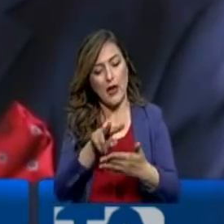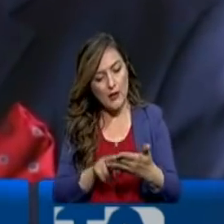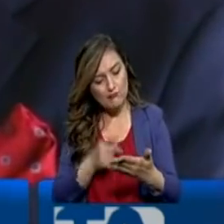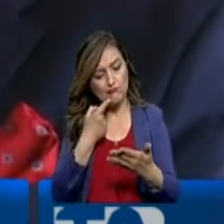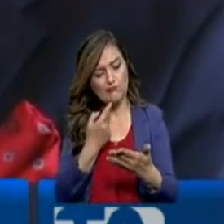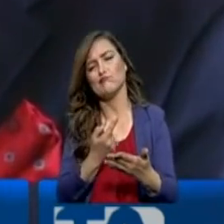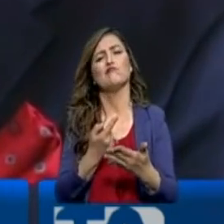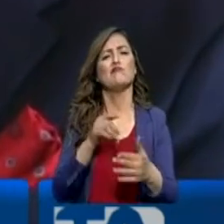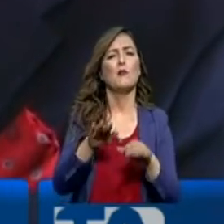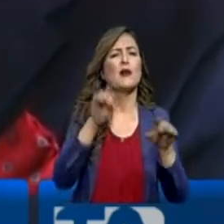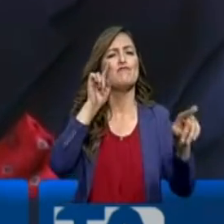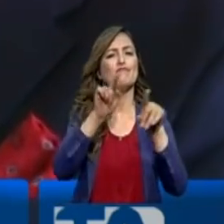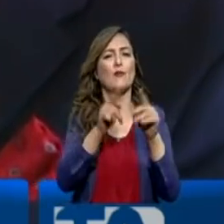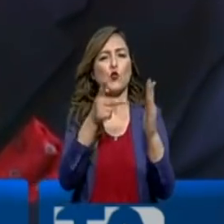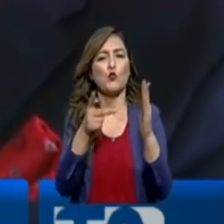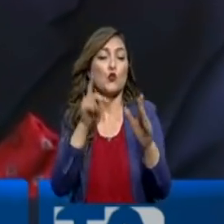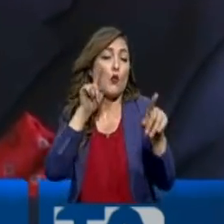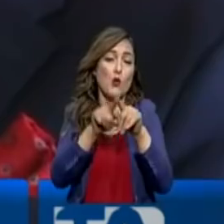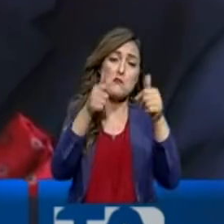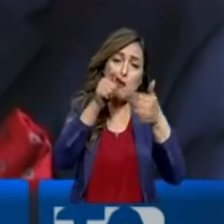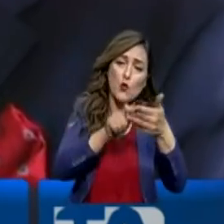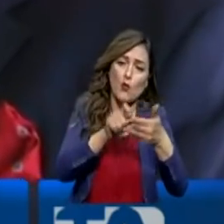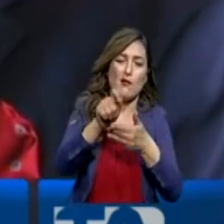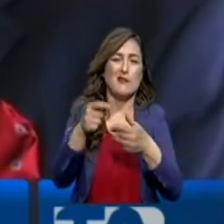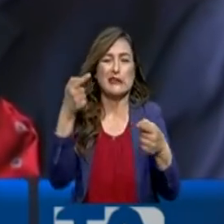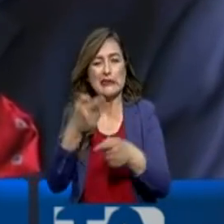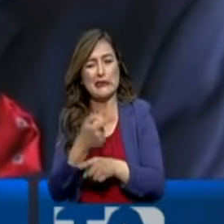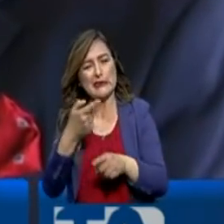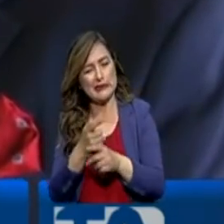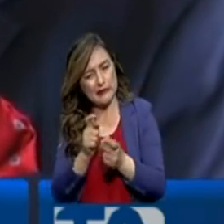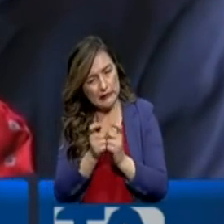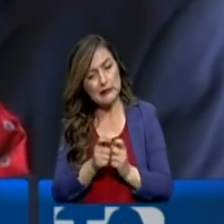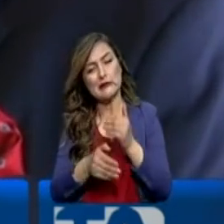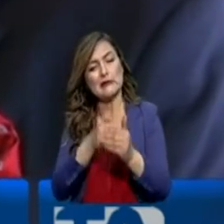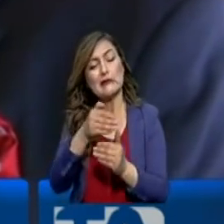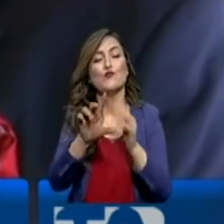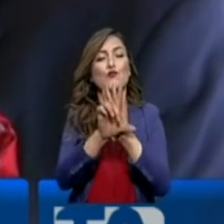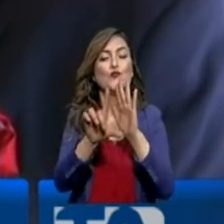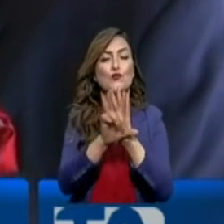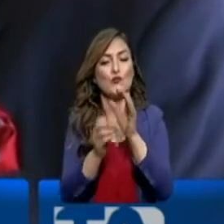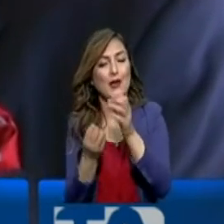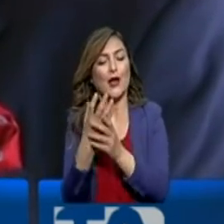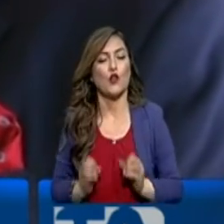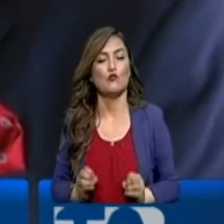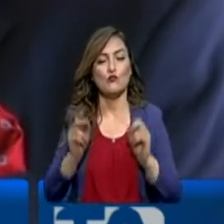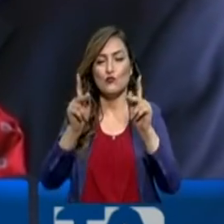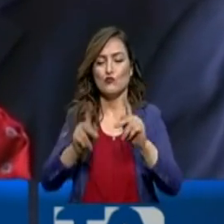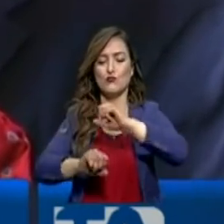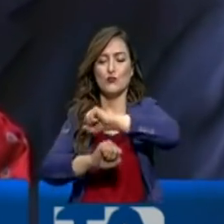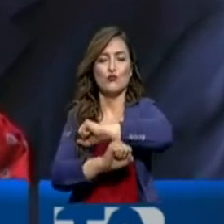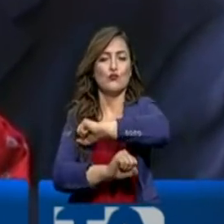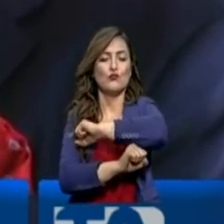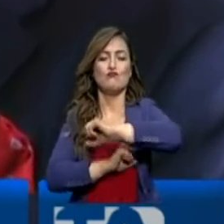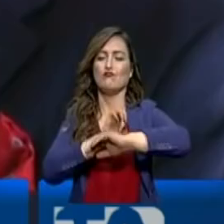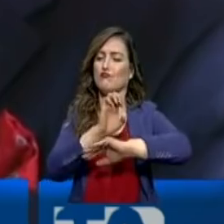llamado va a ser a que busquemos los puntos de encuentro en común, en función de que avancemos con este que es la ley de creación de oportunidades, que es fundamental para